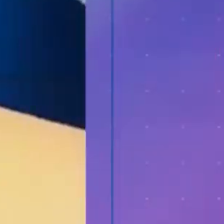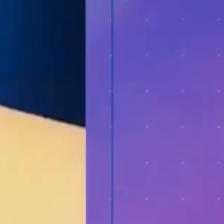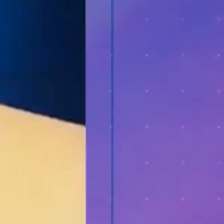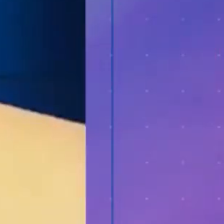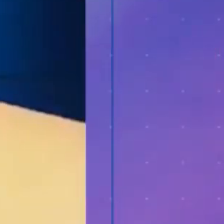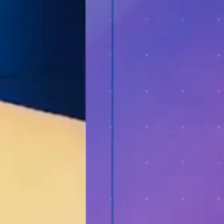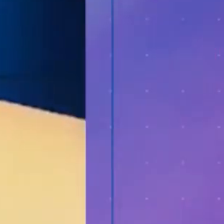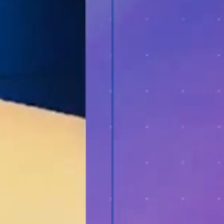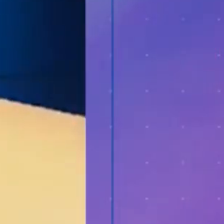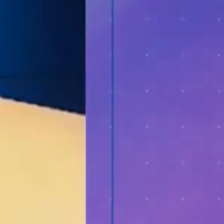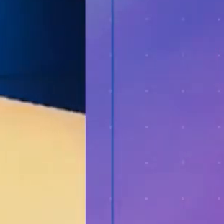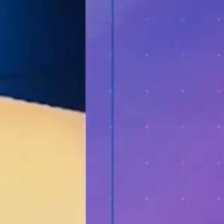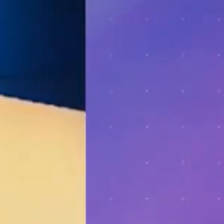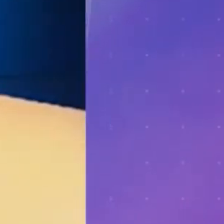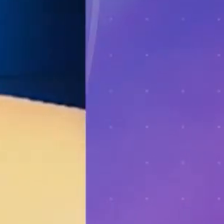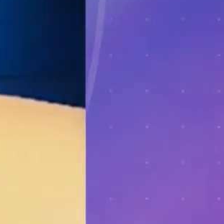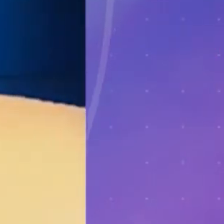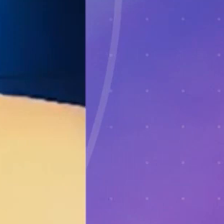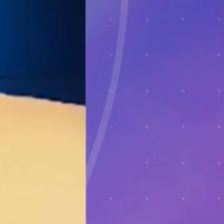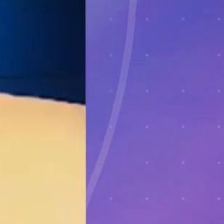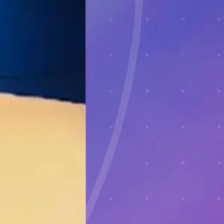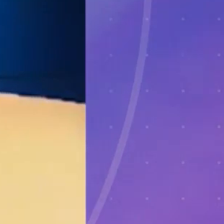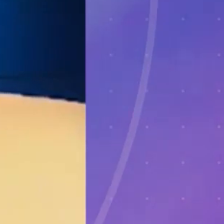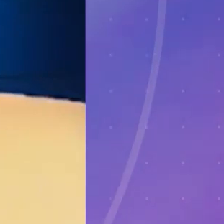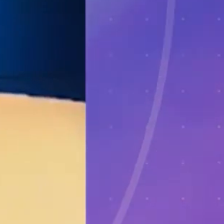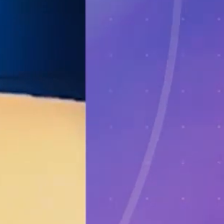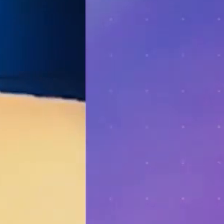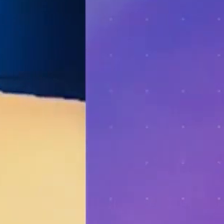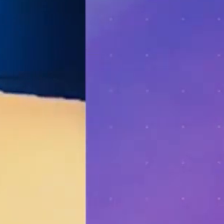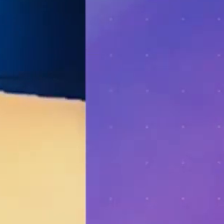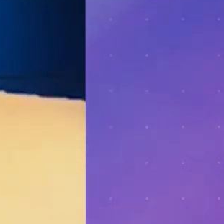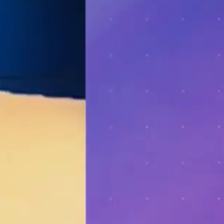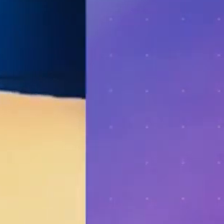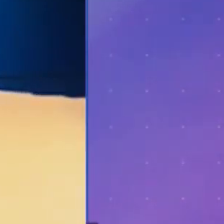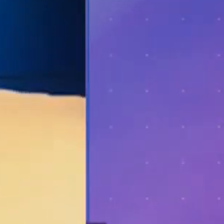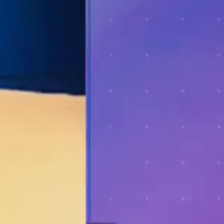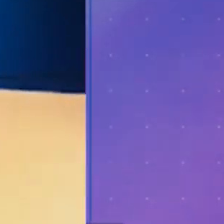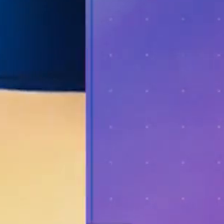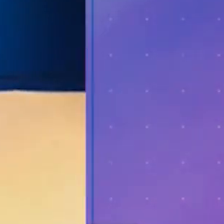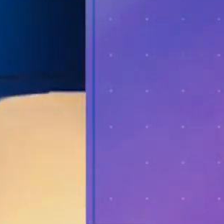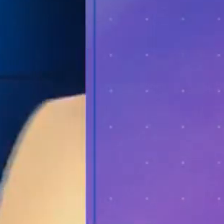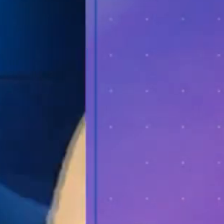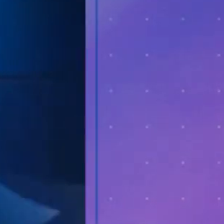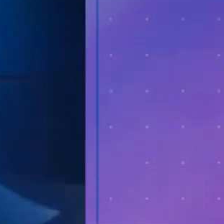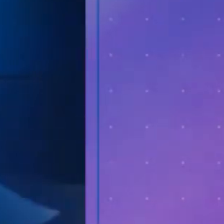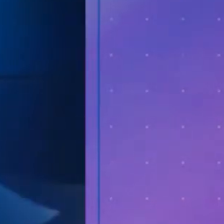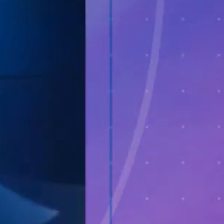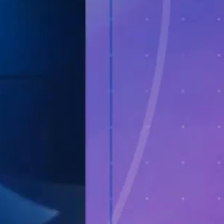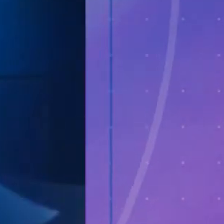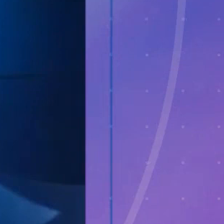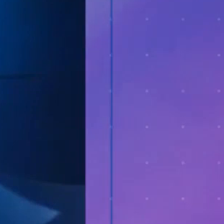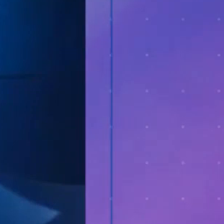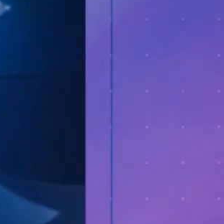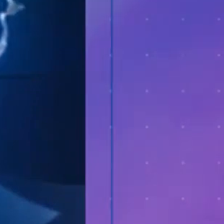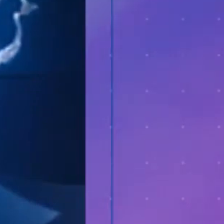En Argentina no es fácil exportar para las pequeñas y medianas empresas. Los trámites son muchos, los costos son muy altos y es por eso que la